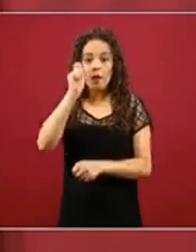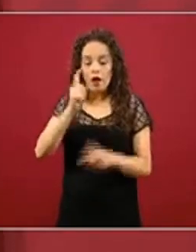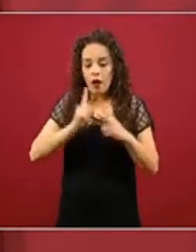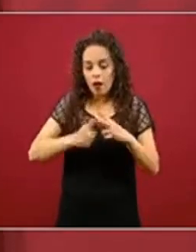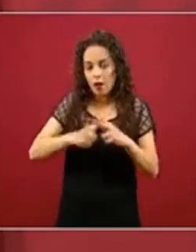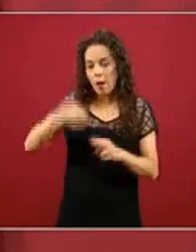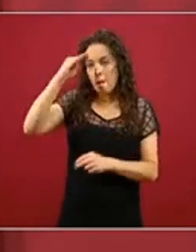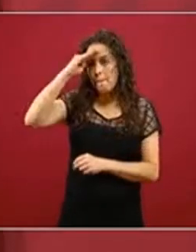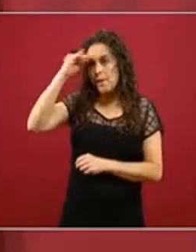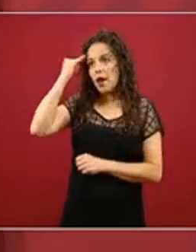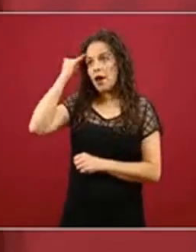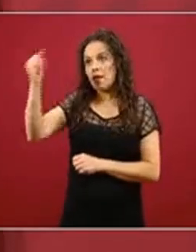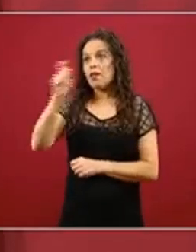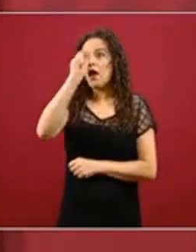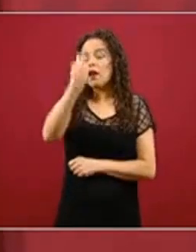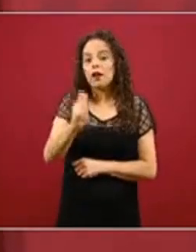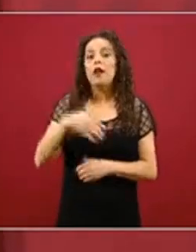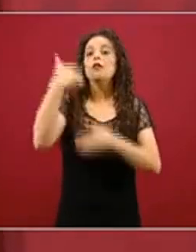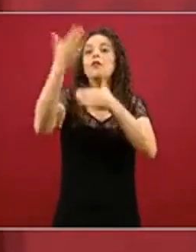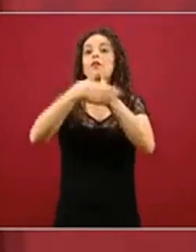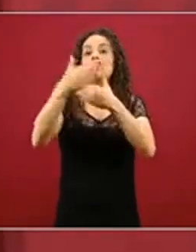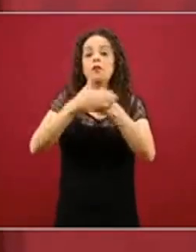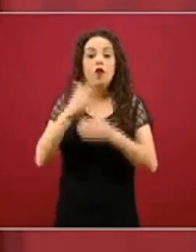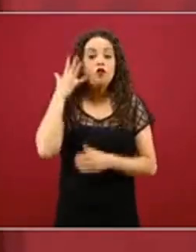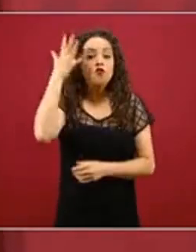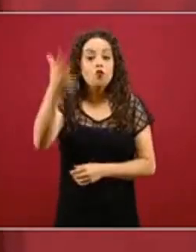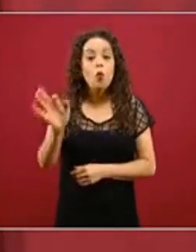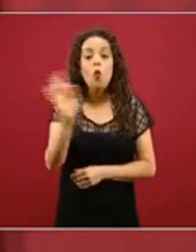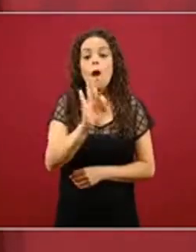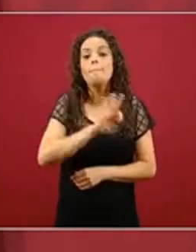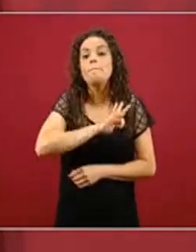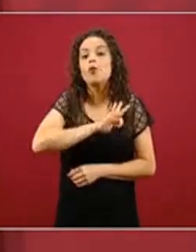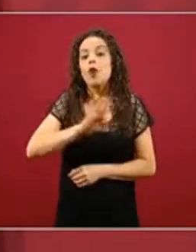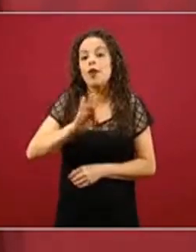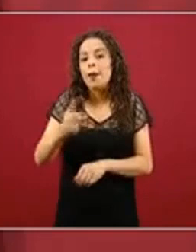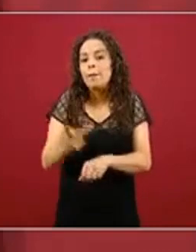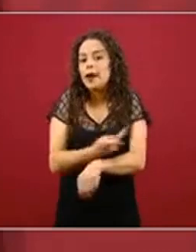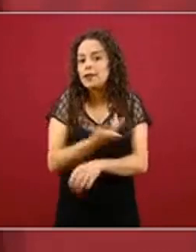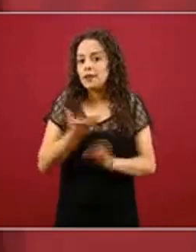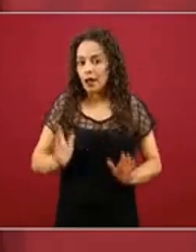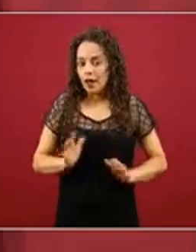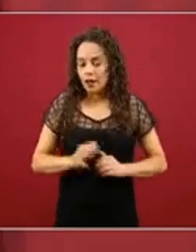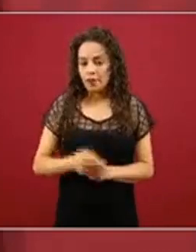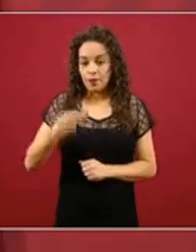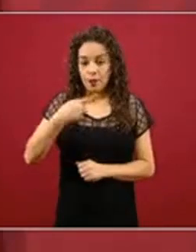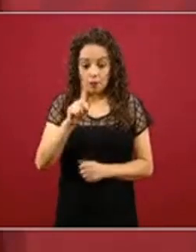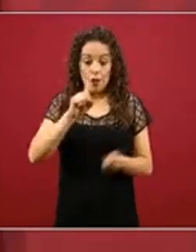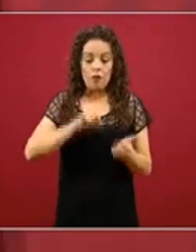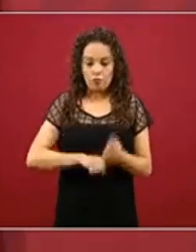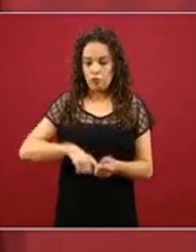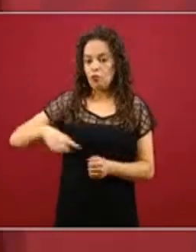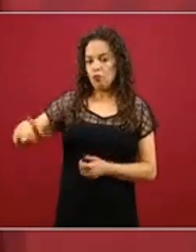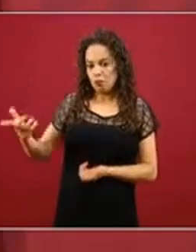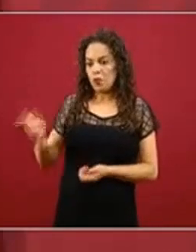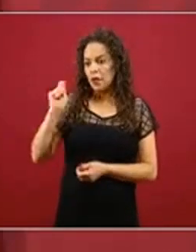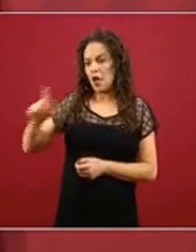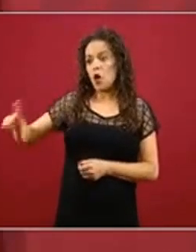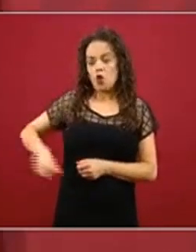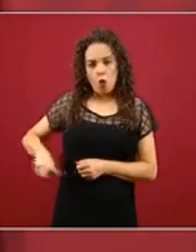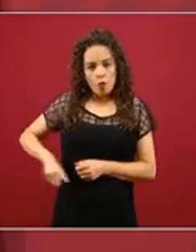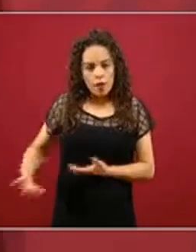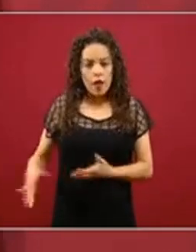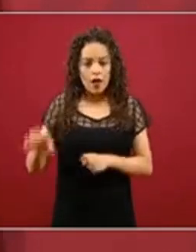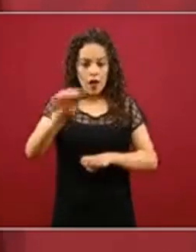este caso, que la gente se queda en casa, que los gobiernos favorecen que se queden en casa, que las